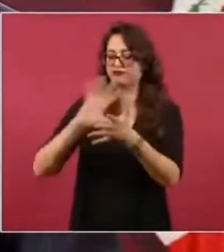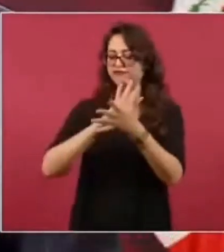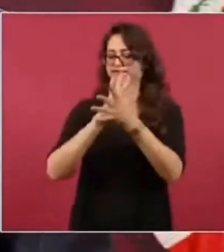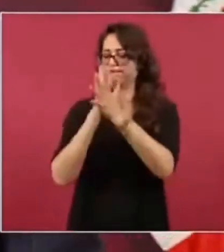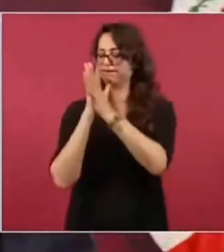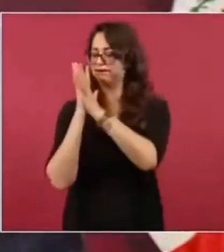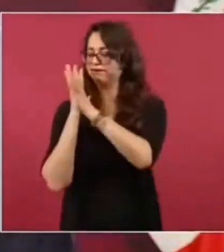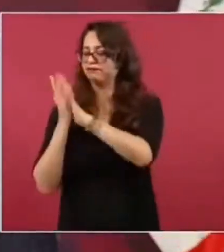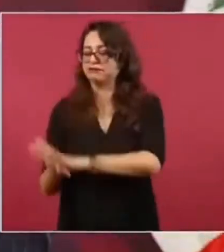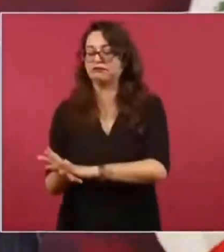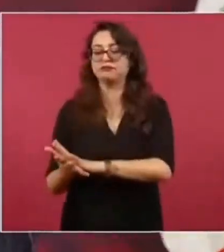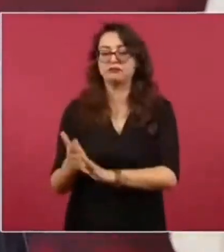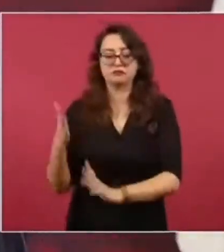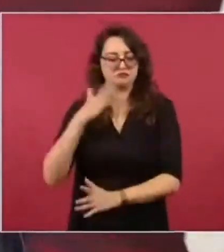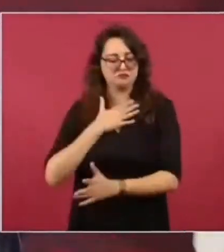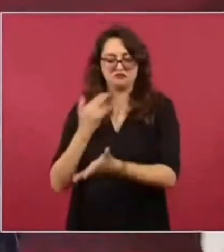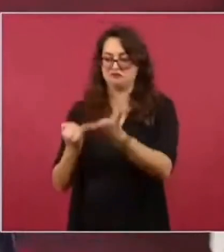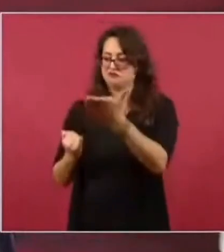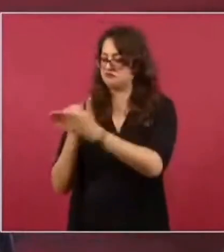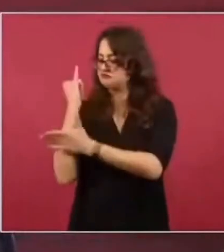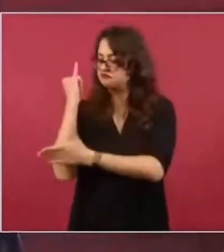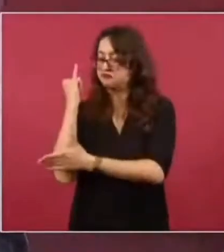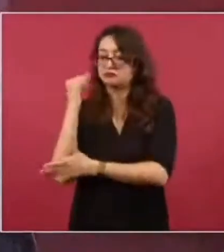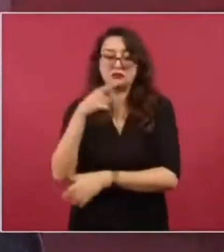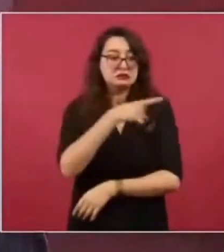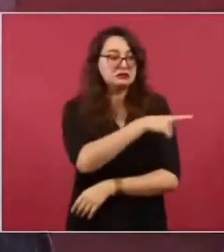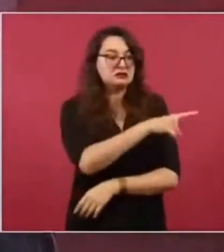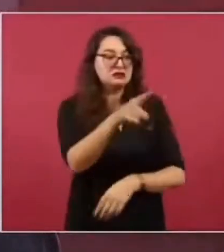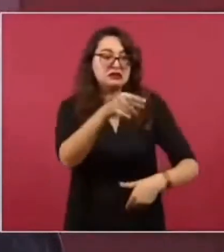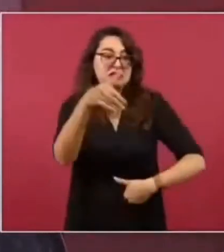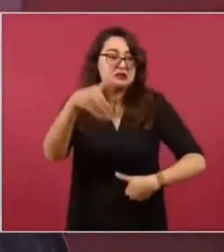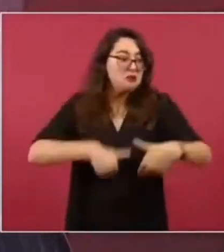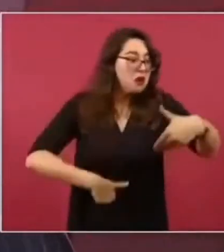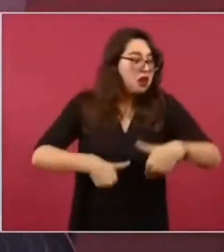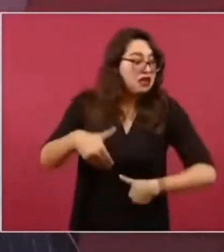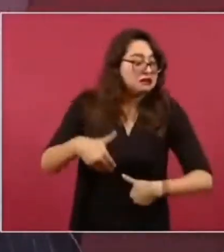nuestras posturas, pero vamos a continuar